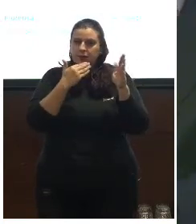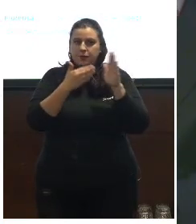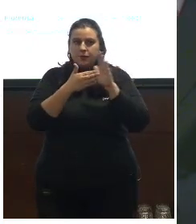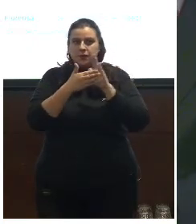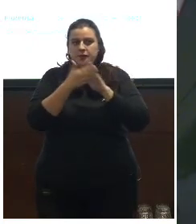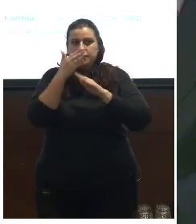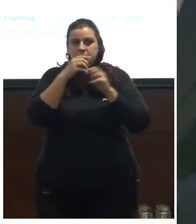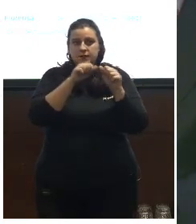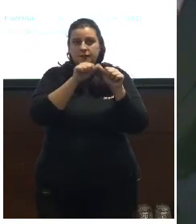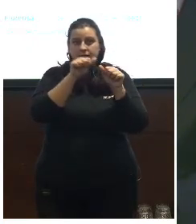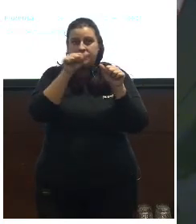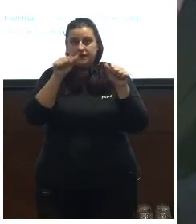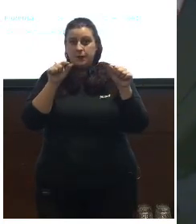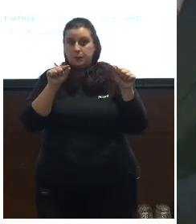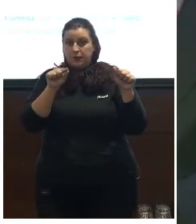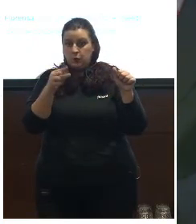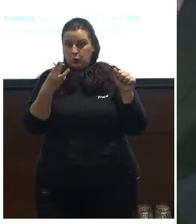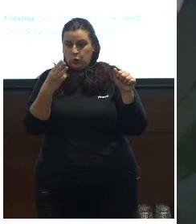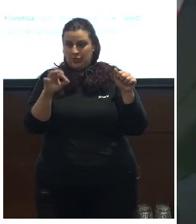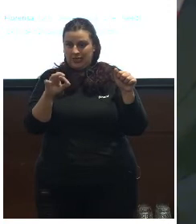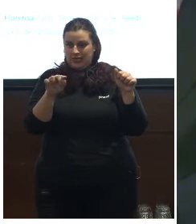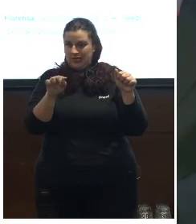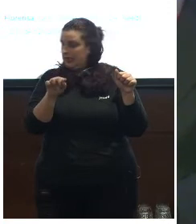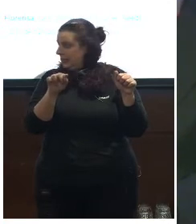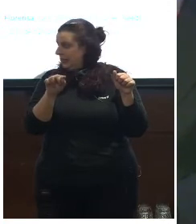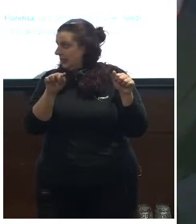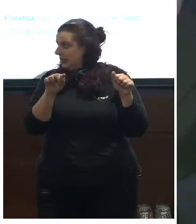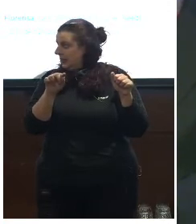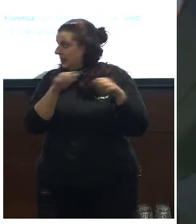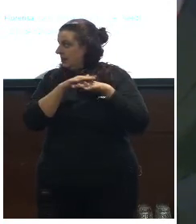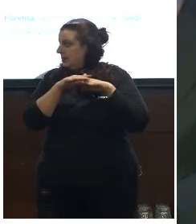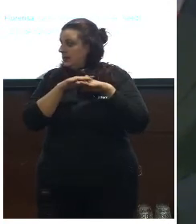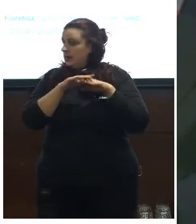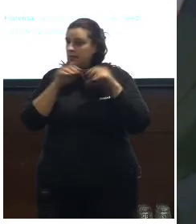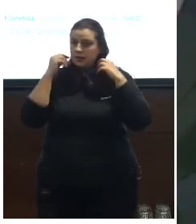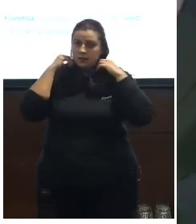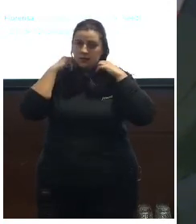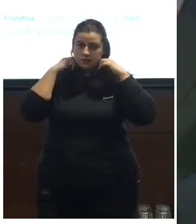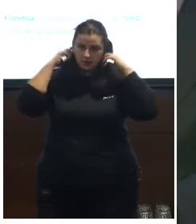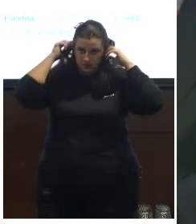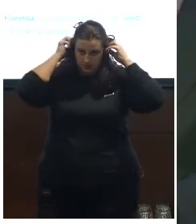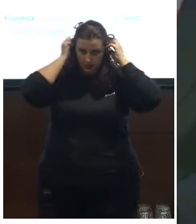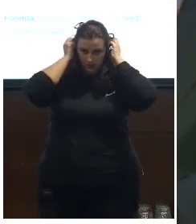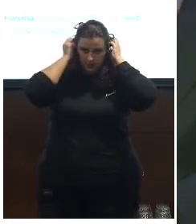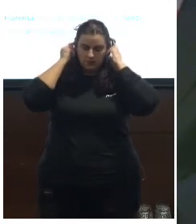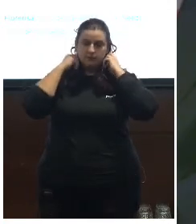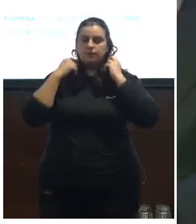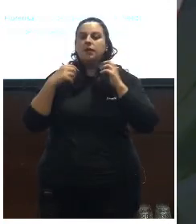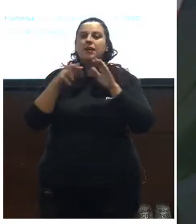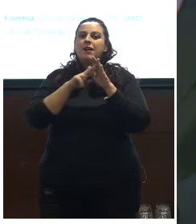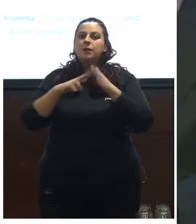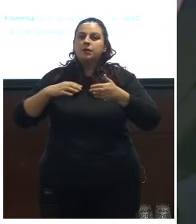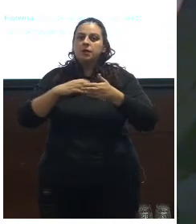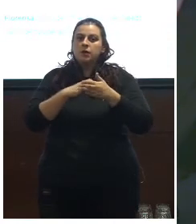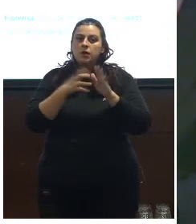30 del guión que nos pidieron. Básicamente no repetiré todo lo que se expone allí, os explicaré nuestro